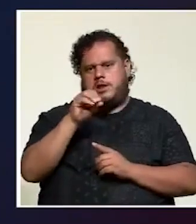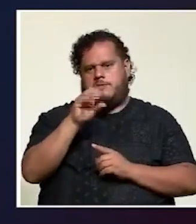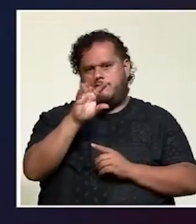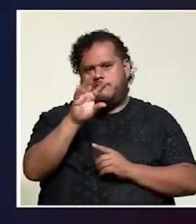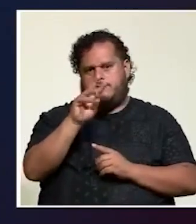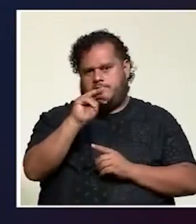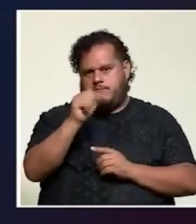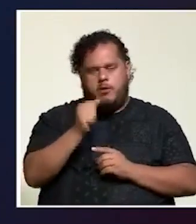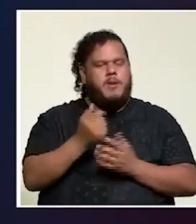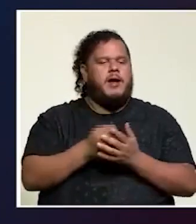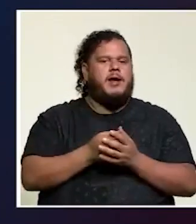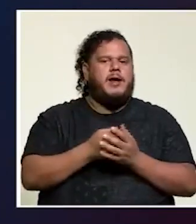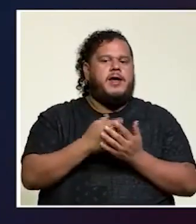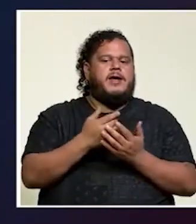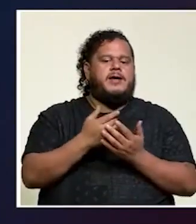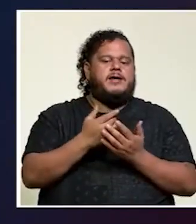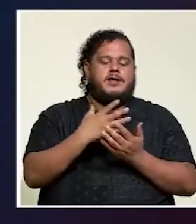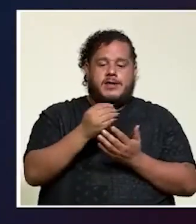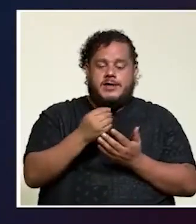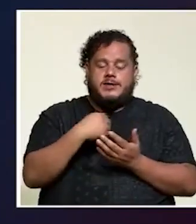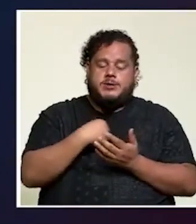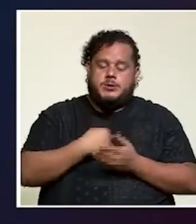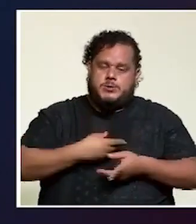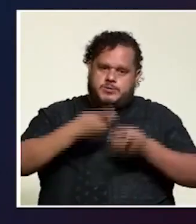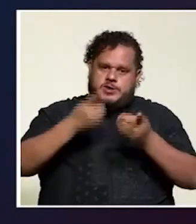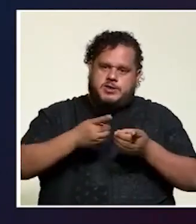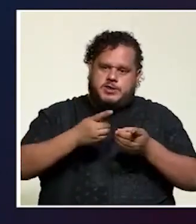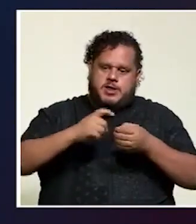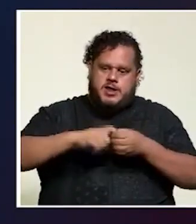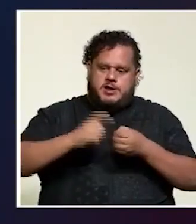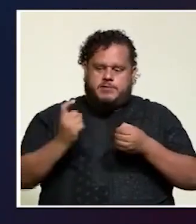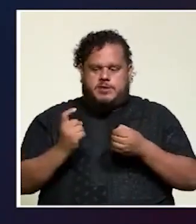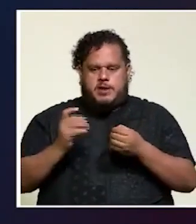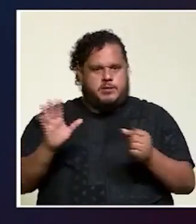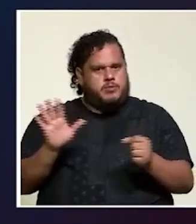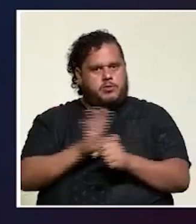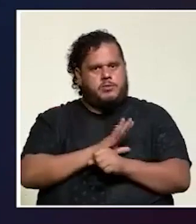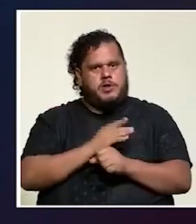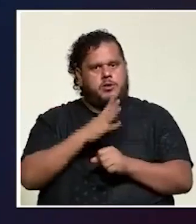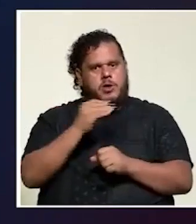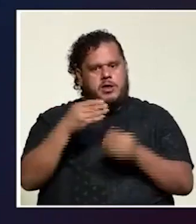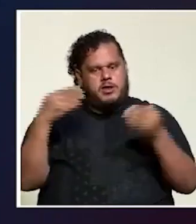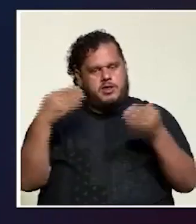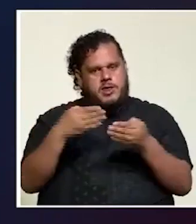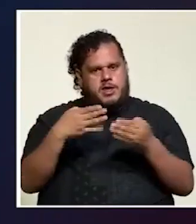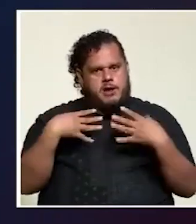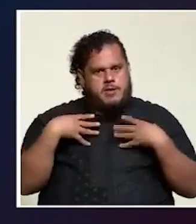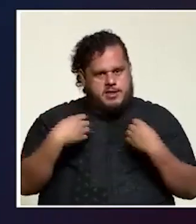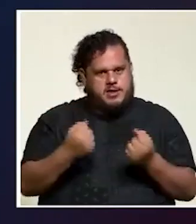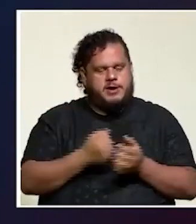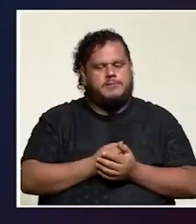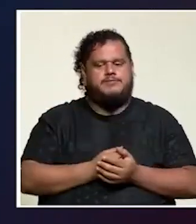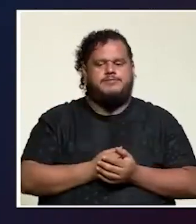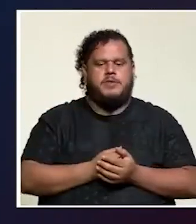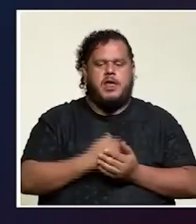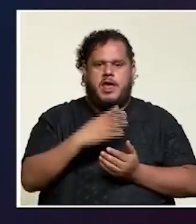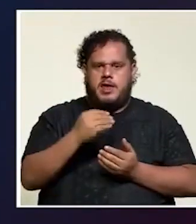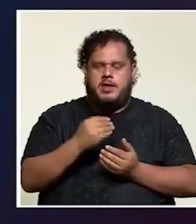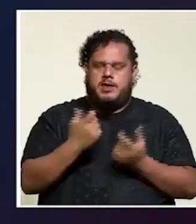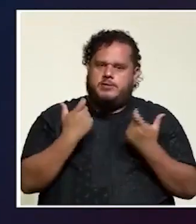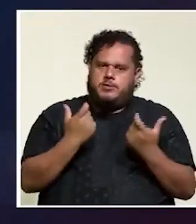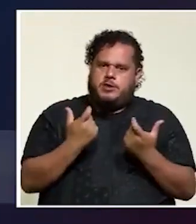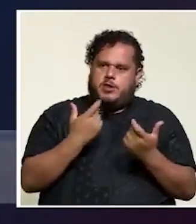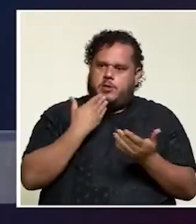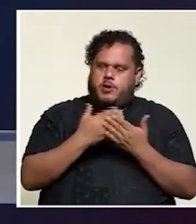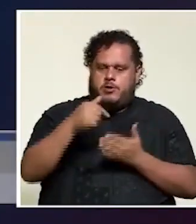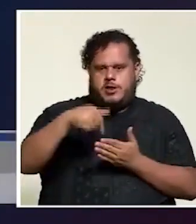sistema linfático. Tomé la decisión de retirarme por completo y dedicarme a sanar. Y dichosamente, bueno,